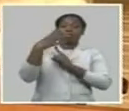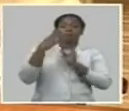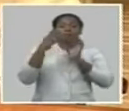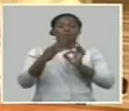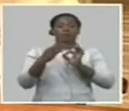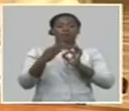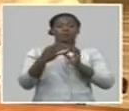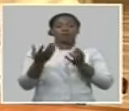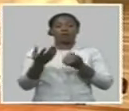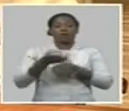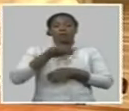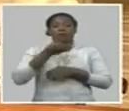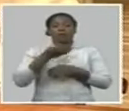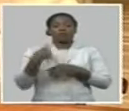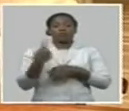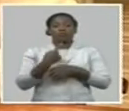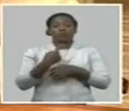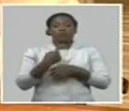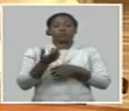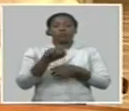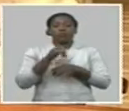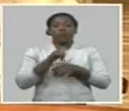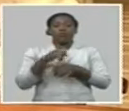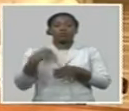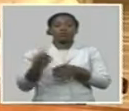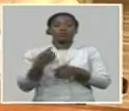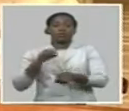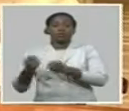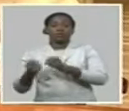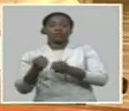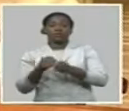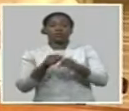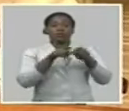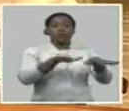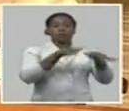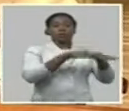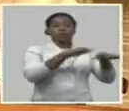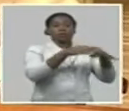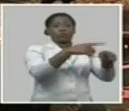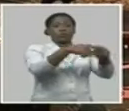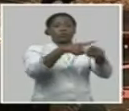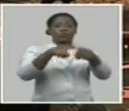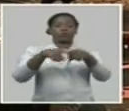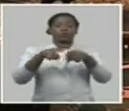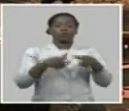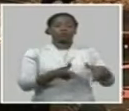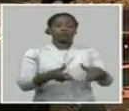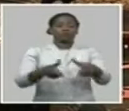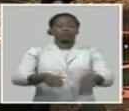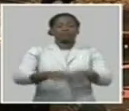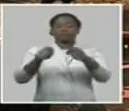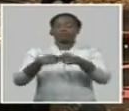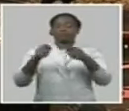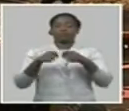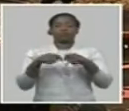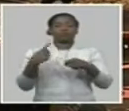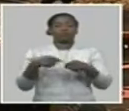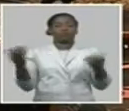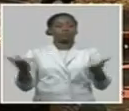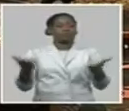entrando la población que ahora y nosotros tenemos un número salieron en lo cual se está trabajando y debemos agilizar más los